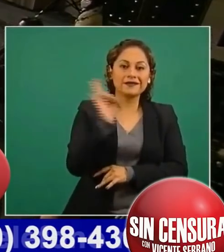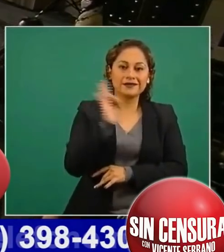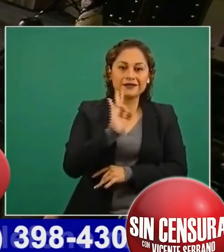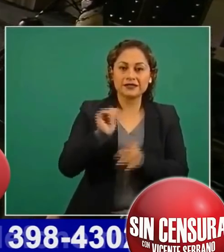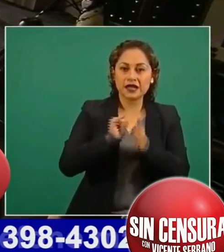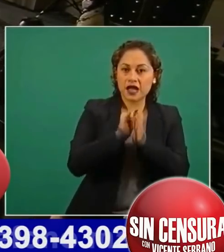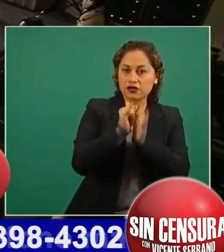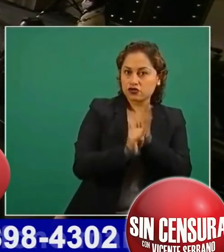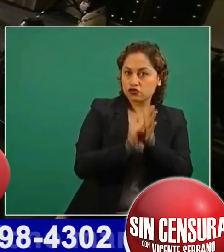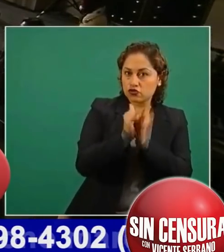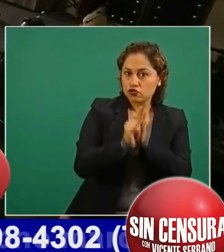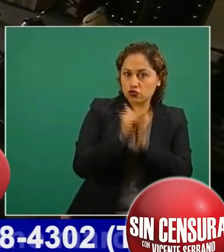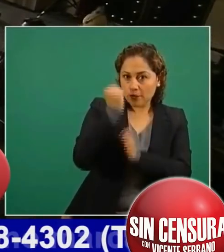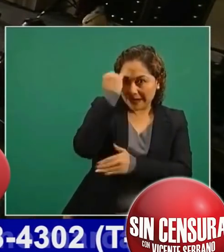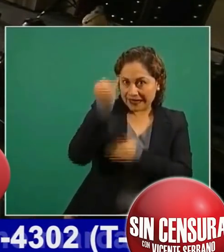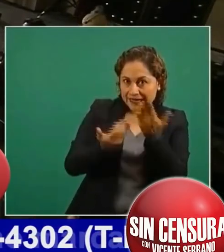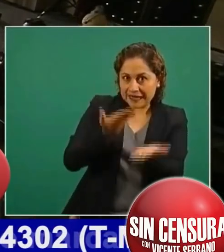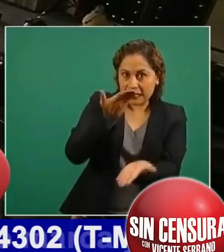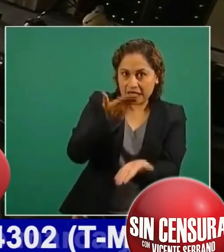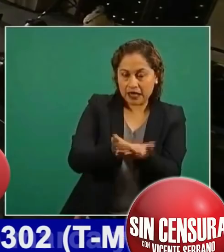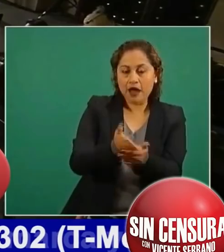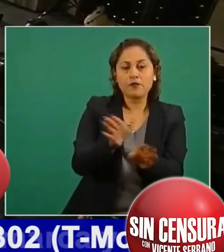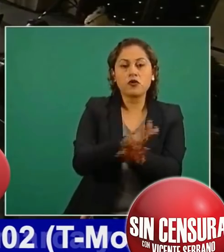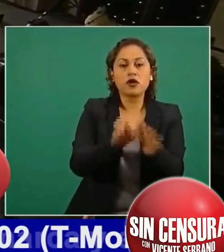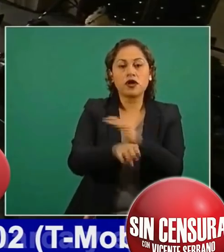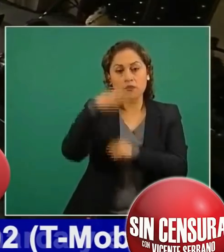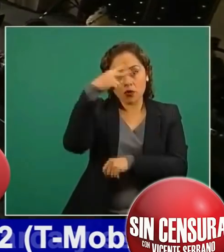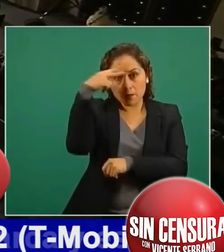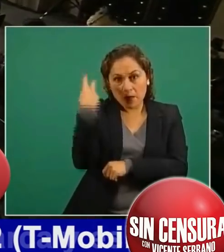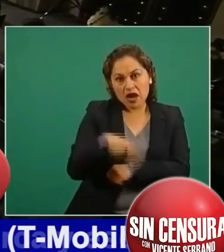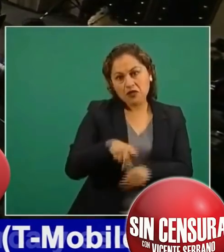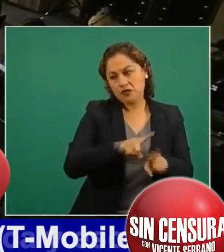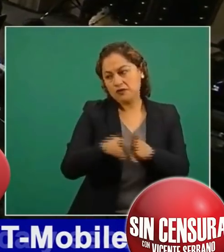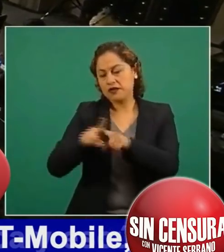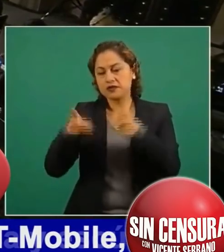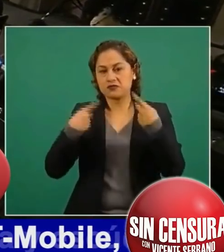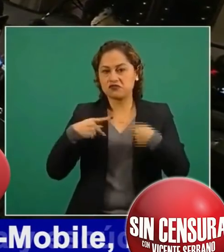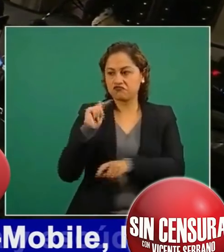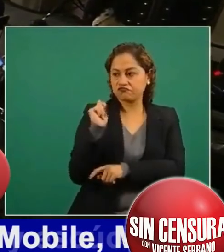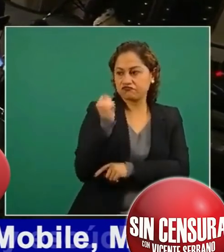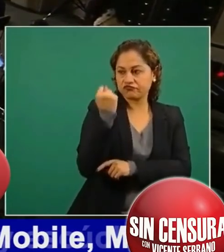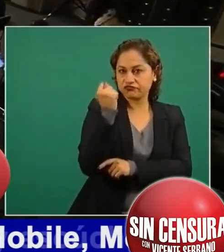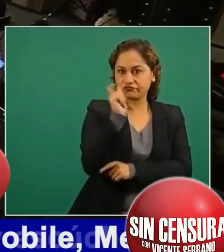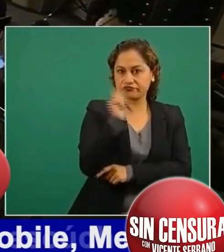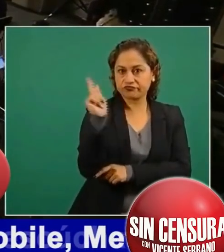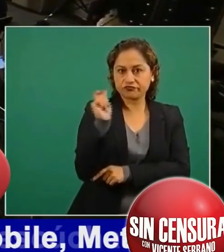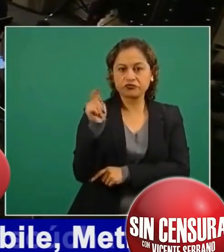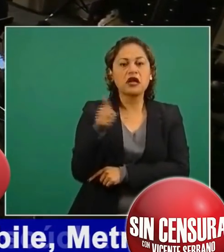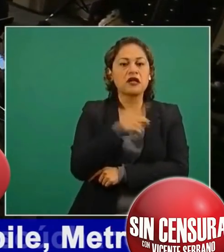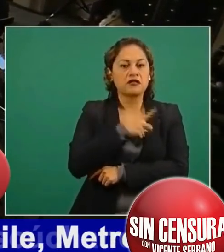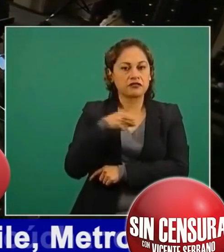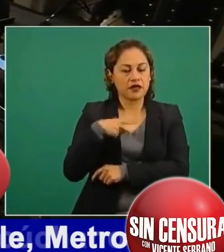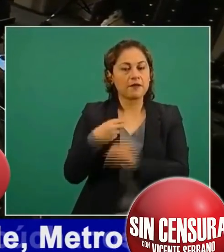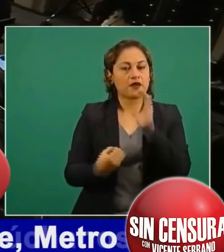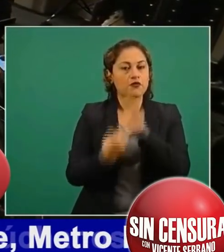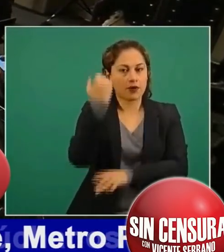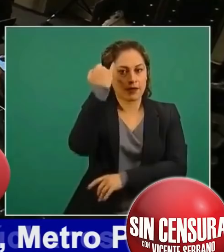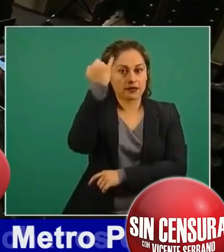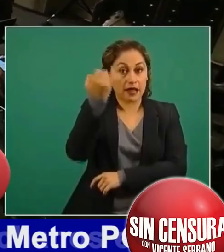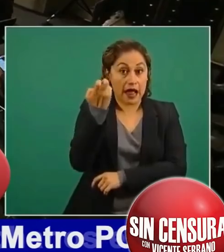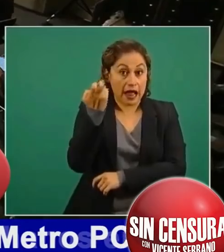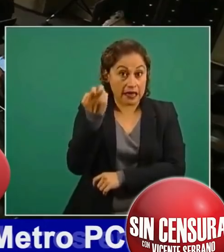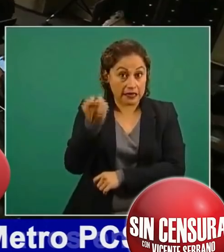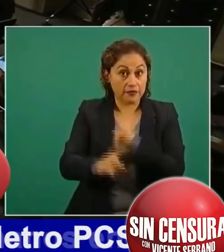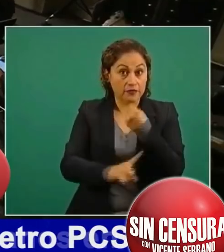sus propias redes sociales, previendo los embates, porque ahí es donde se da la guerra híbrida. Señor presidente, en uno de los proyectos que hicimos, que